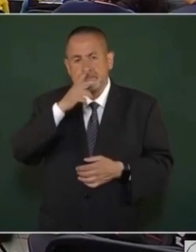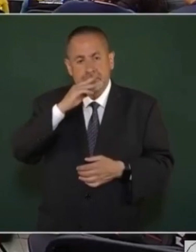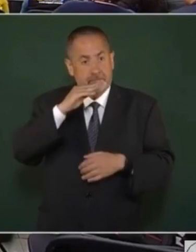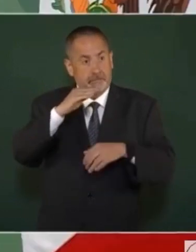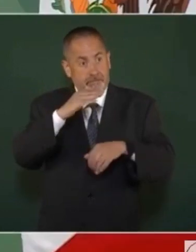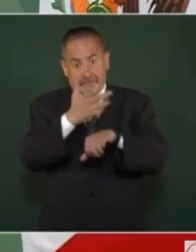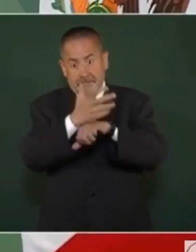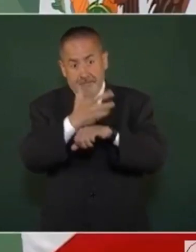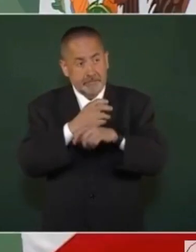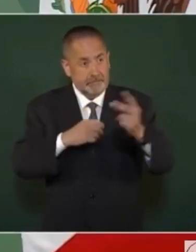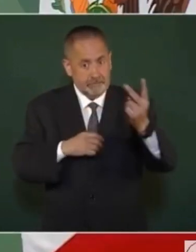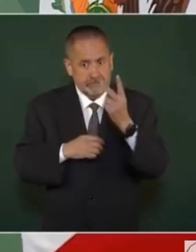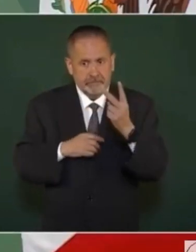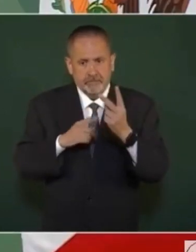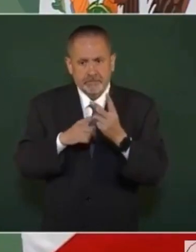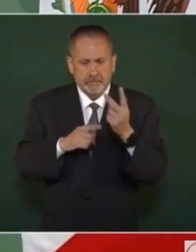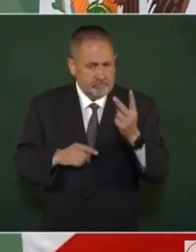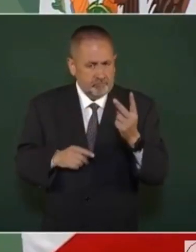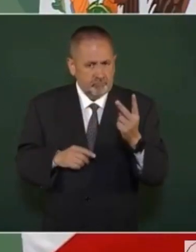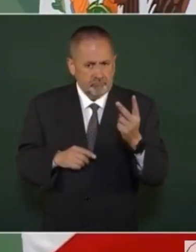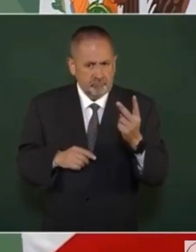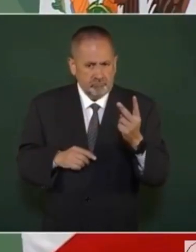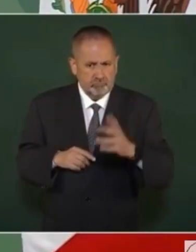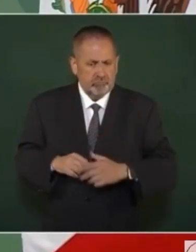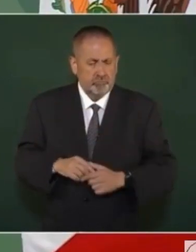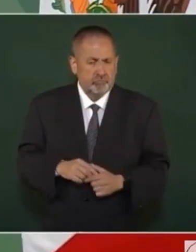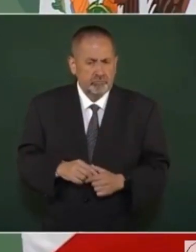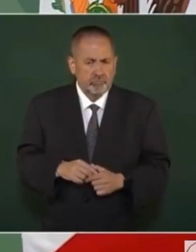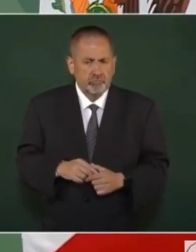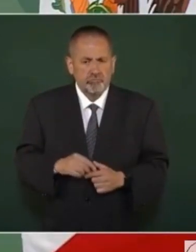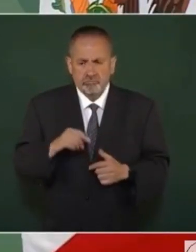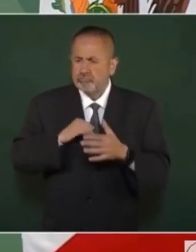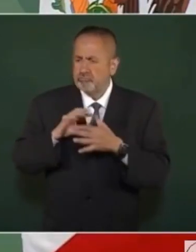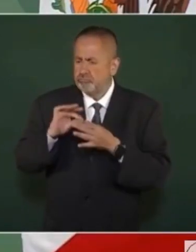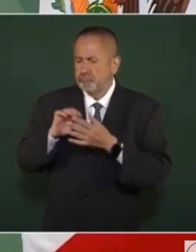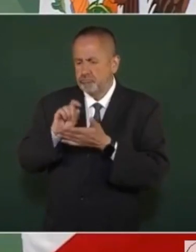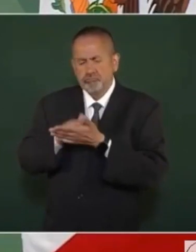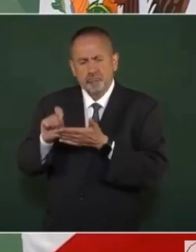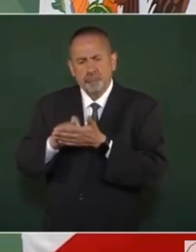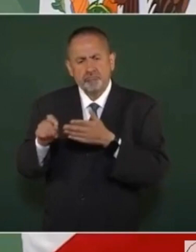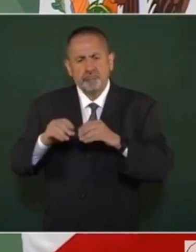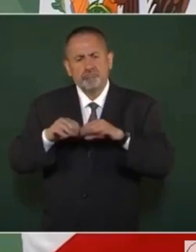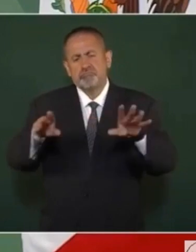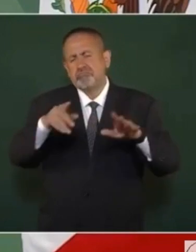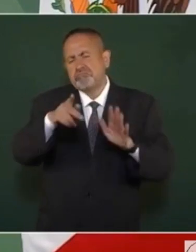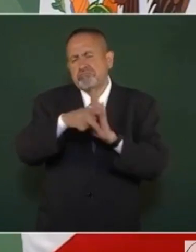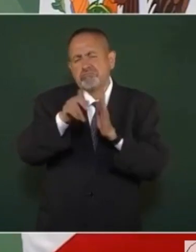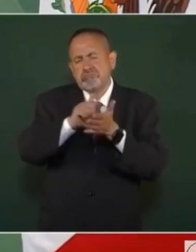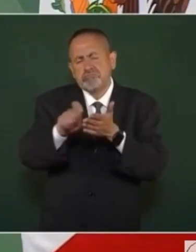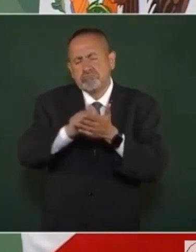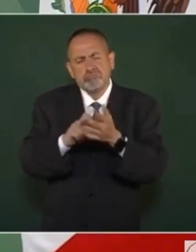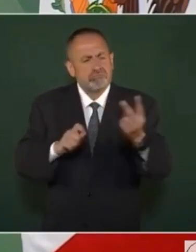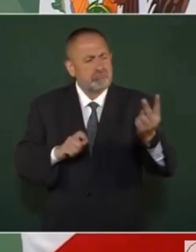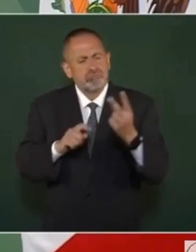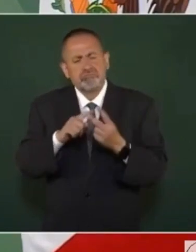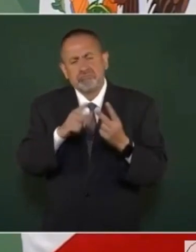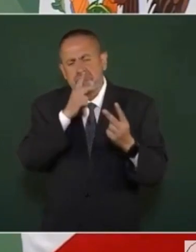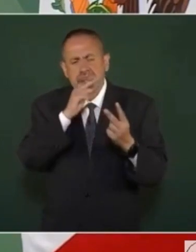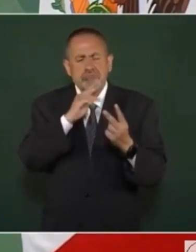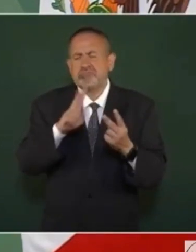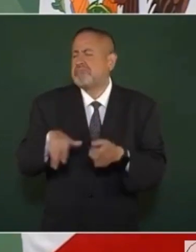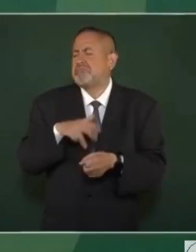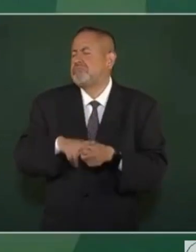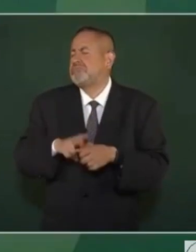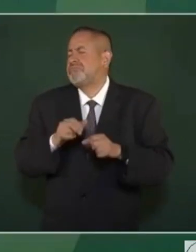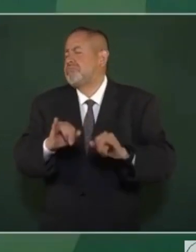Unidos, y lo describía un articulista con mucha